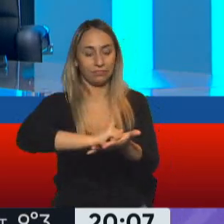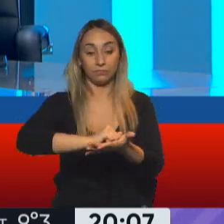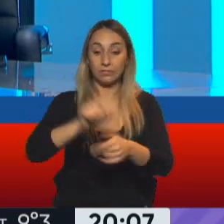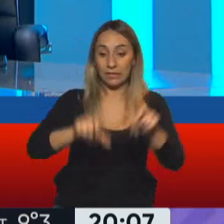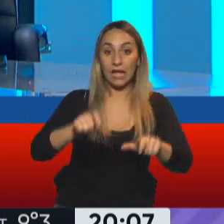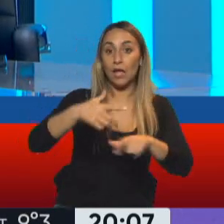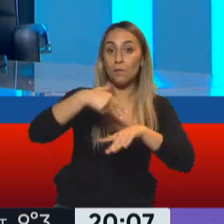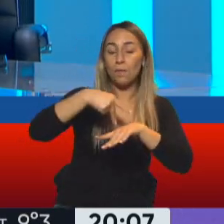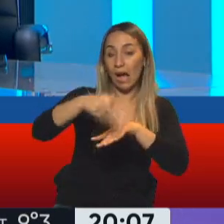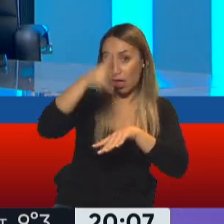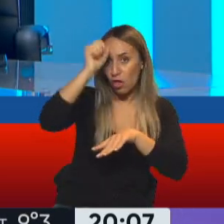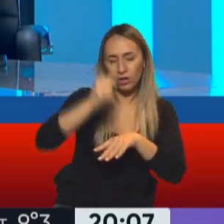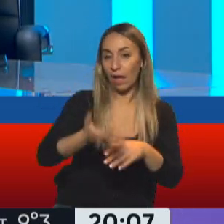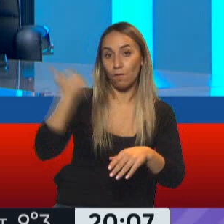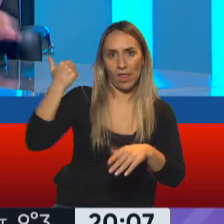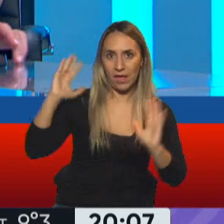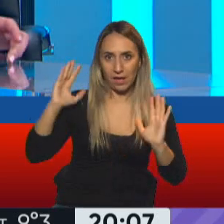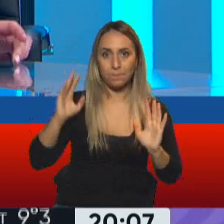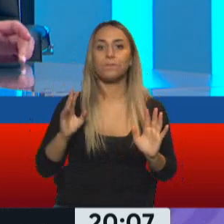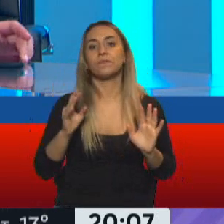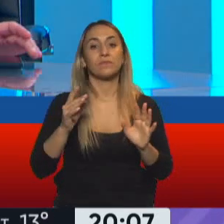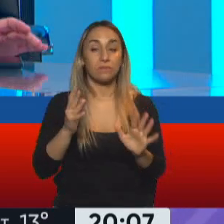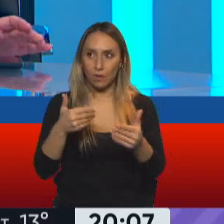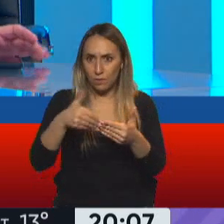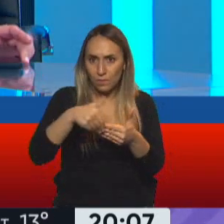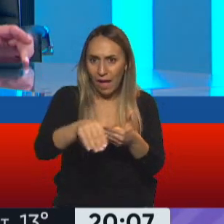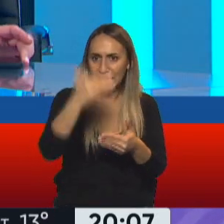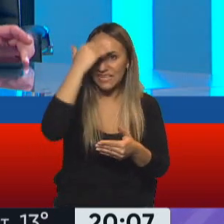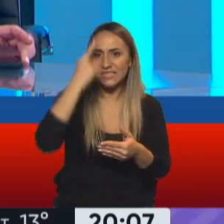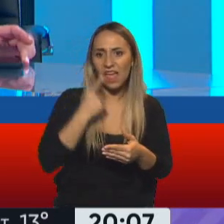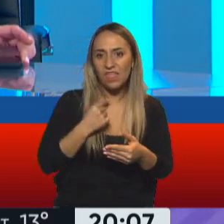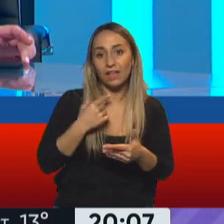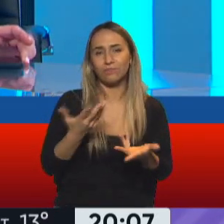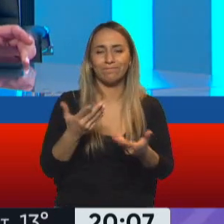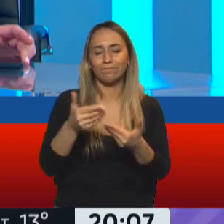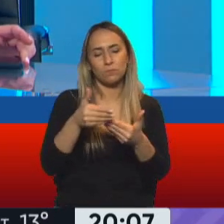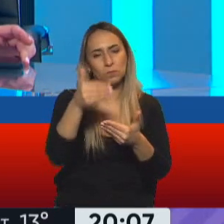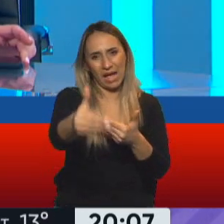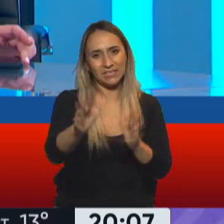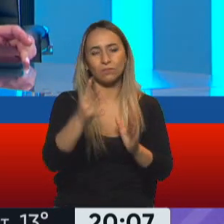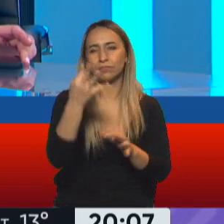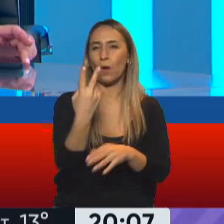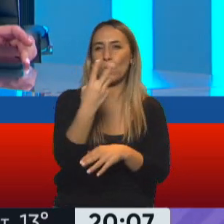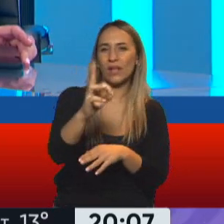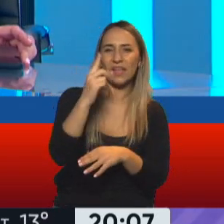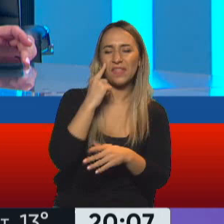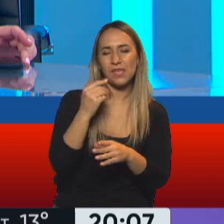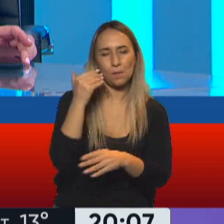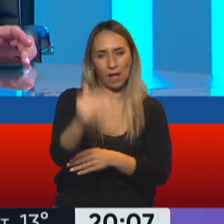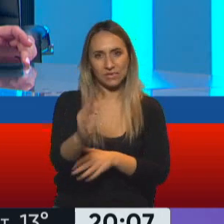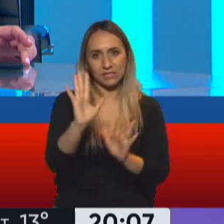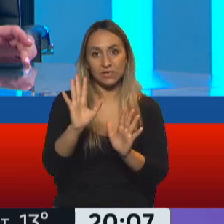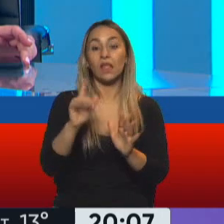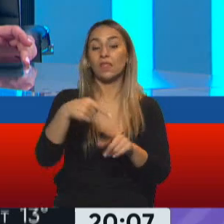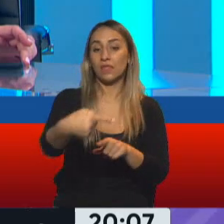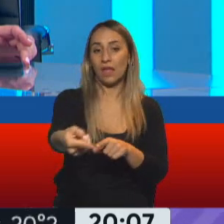qué llamativo, ¿no? Que estamos a 15 días nomás o poco menos, un poquito más, perdón, 20 días o un poco más de lo que es